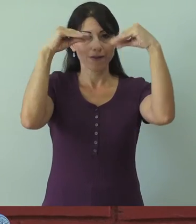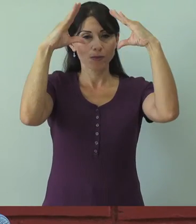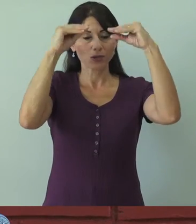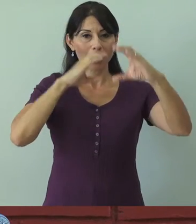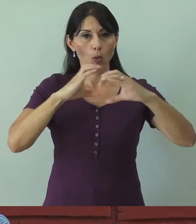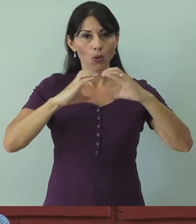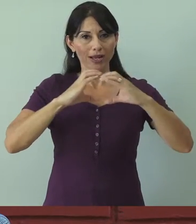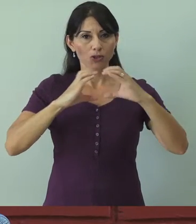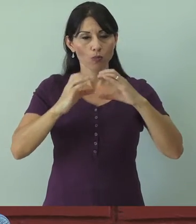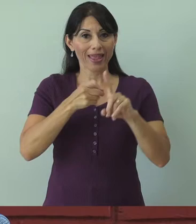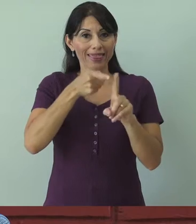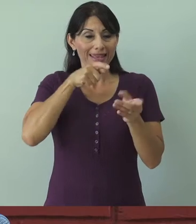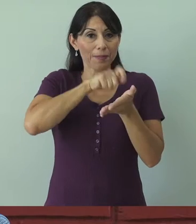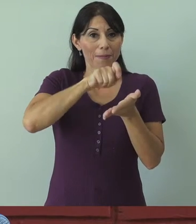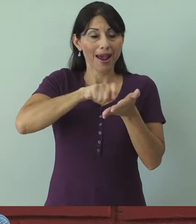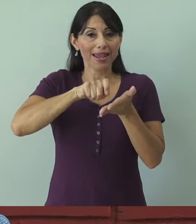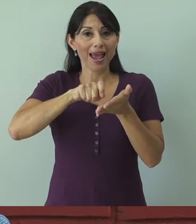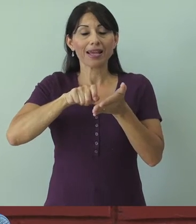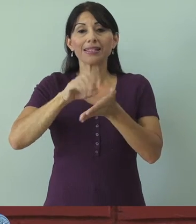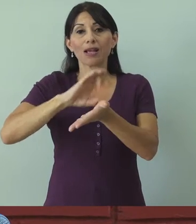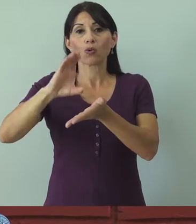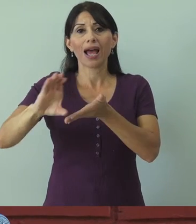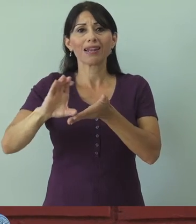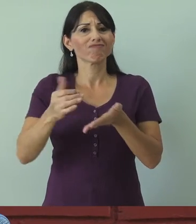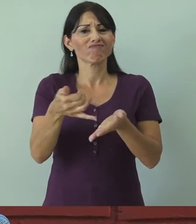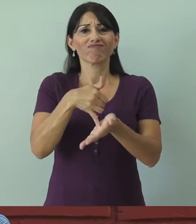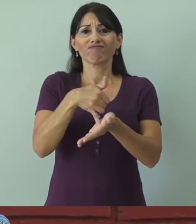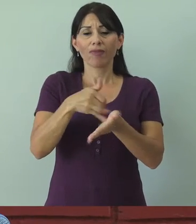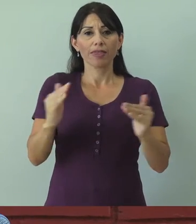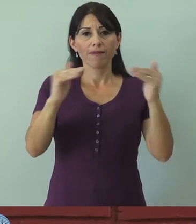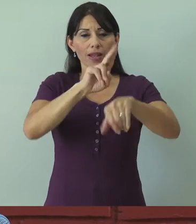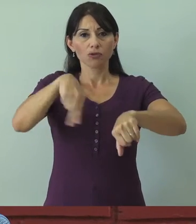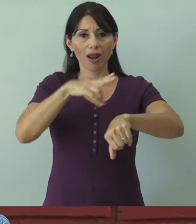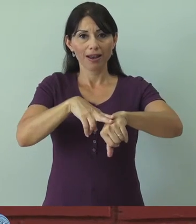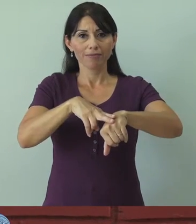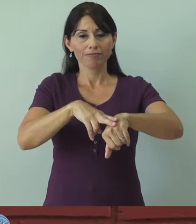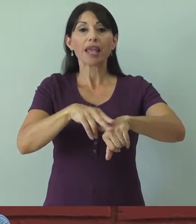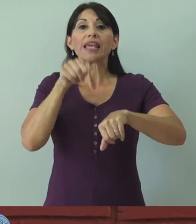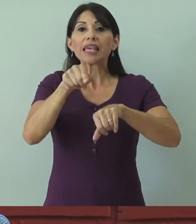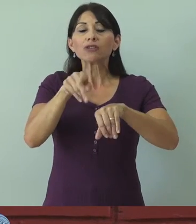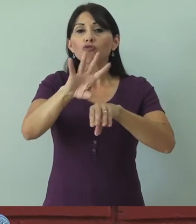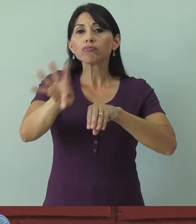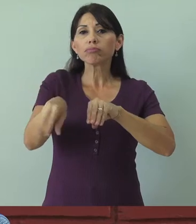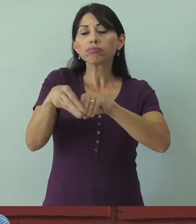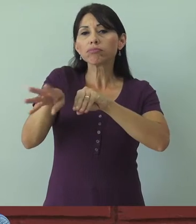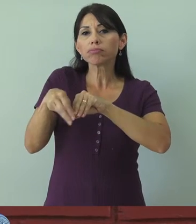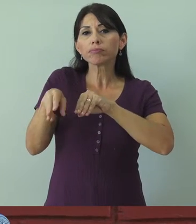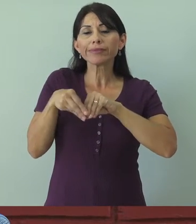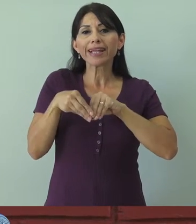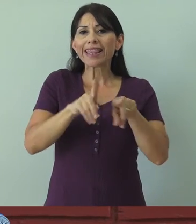y la comunicación, desde la primaria y secundaria, son muy deficientes a nivel nacional. Y si aunamos a esto, a las